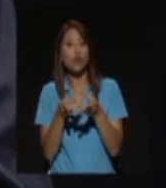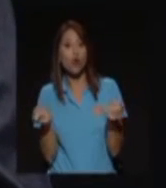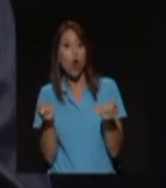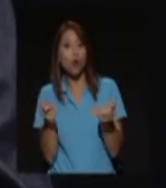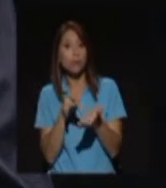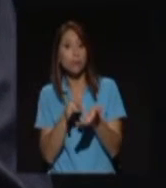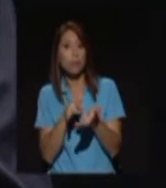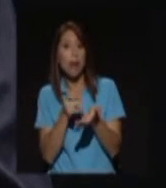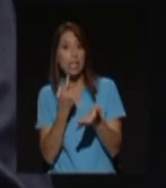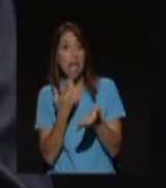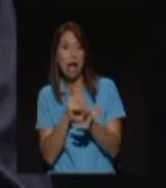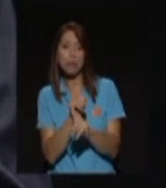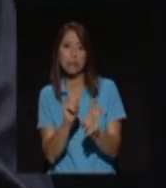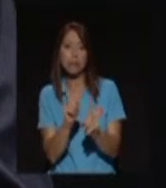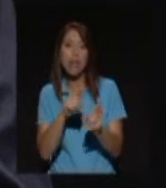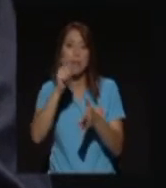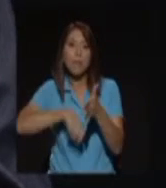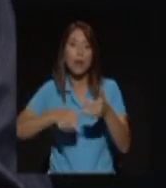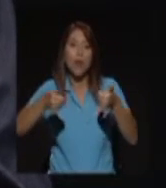un acuerdo